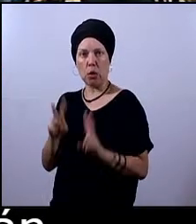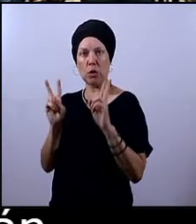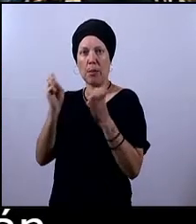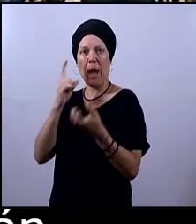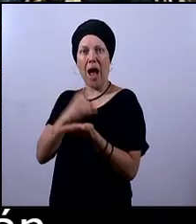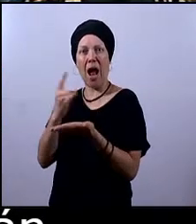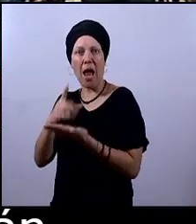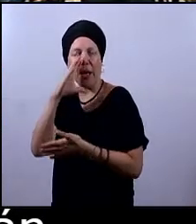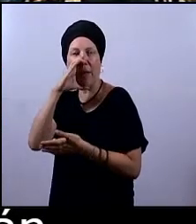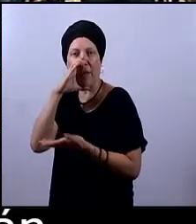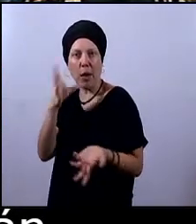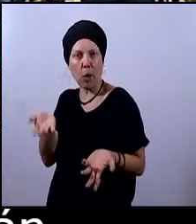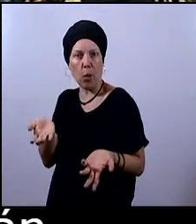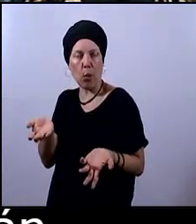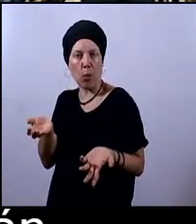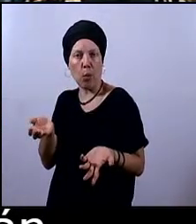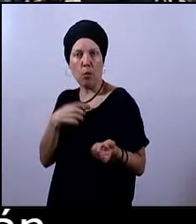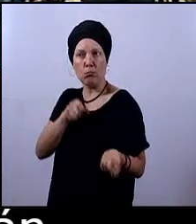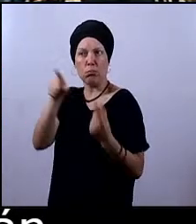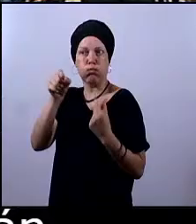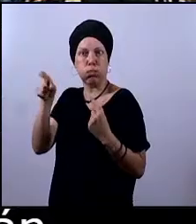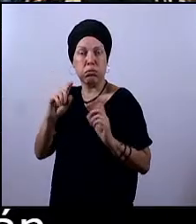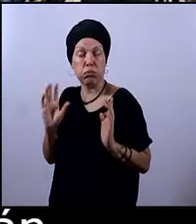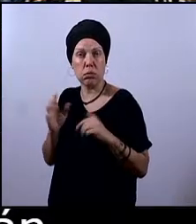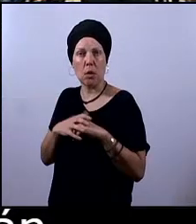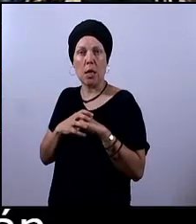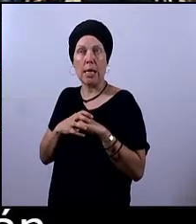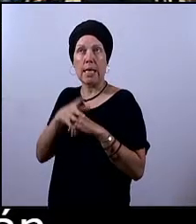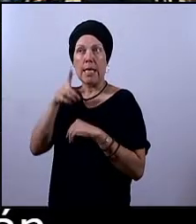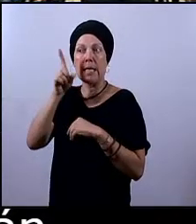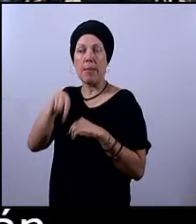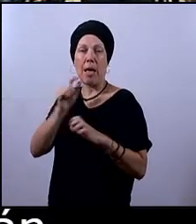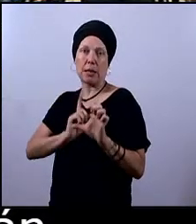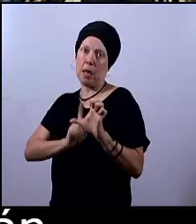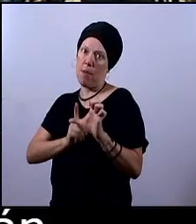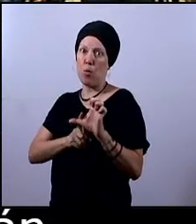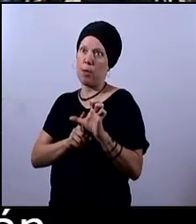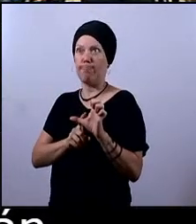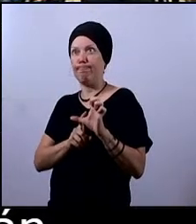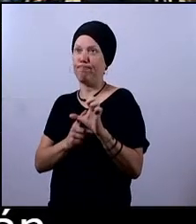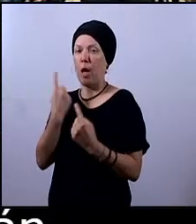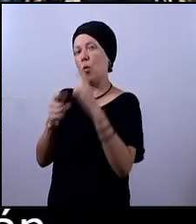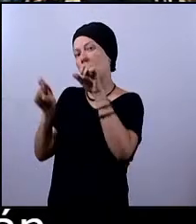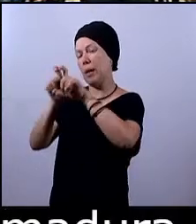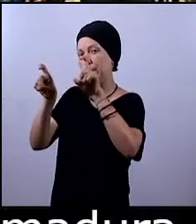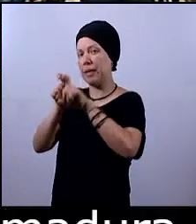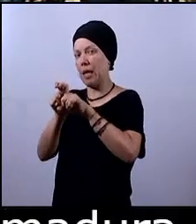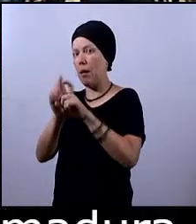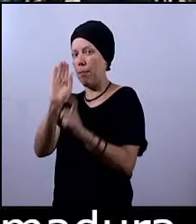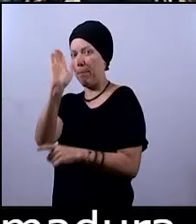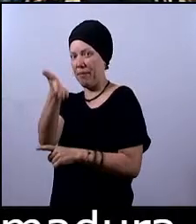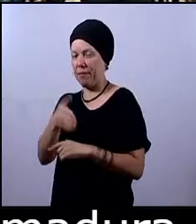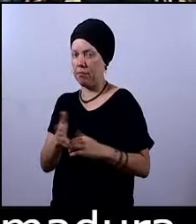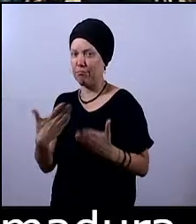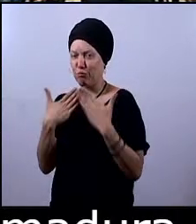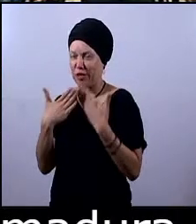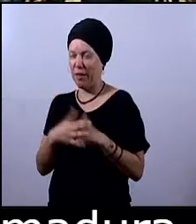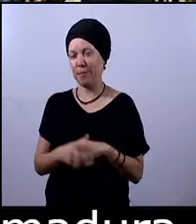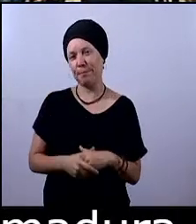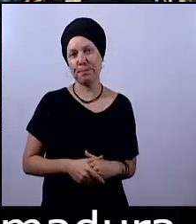carne de cerdo, a la exportación de carne de cerdo, y ahí Extremadura pues tiene algunas empresas que están afectadas por ello. Muchas